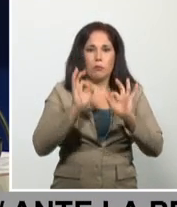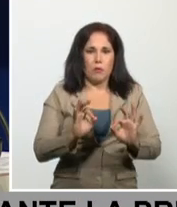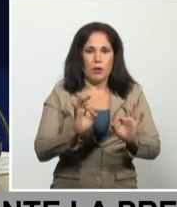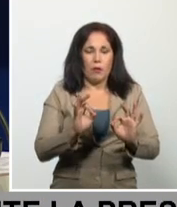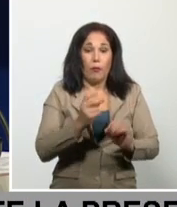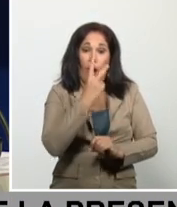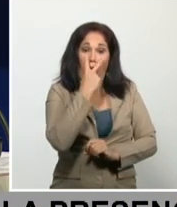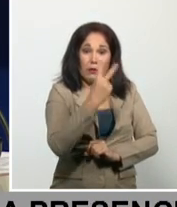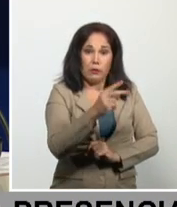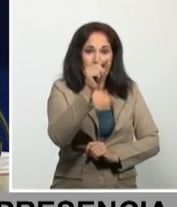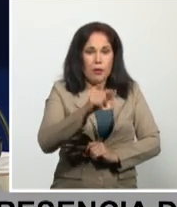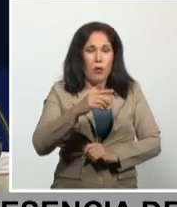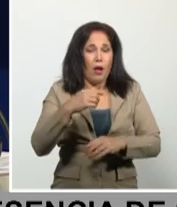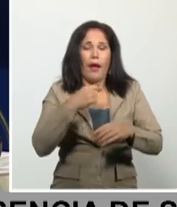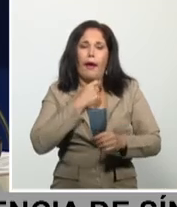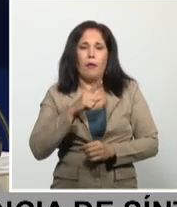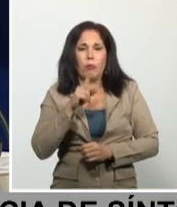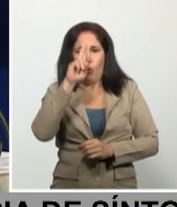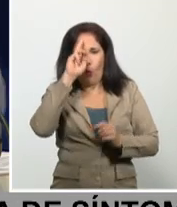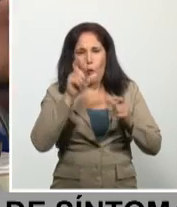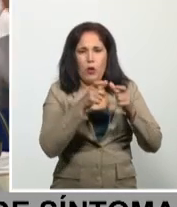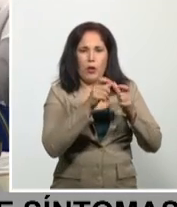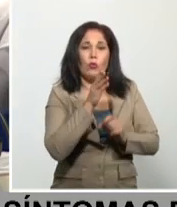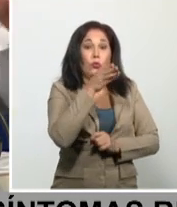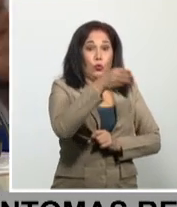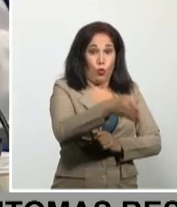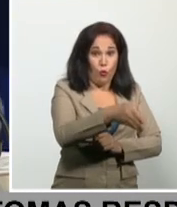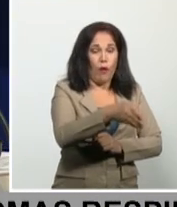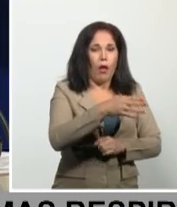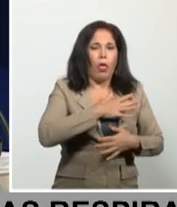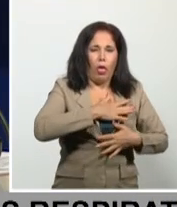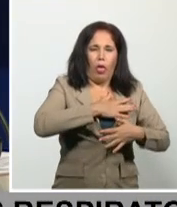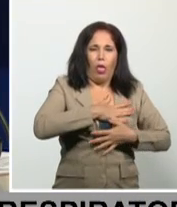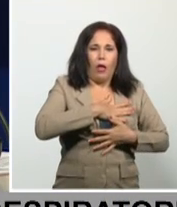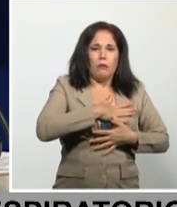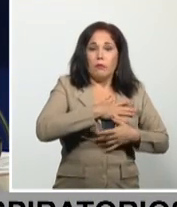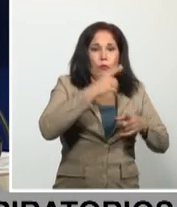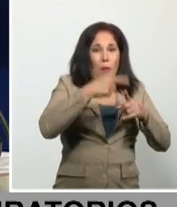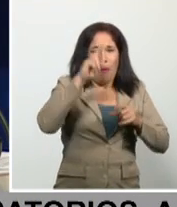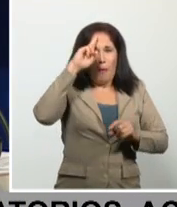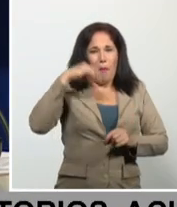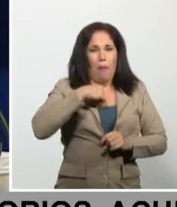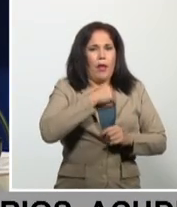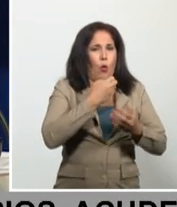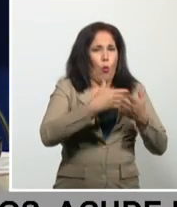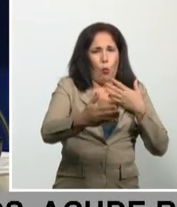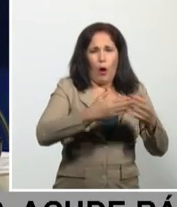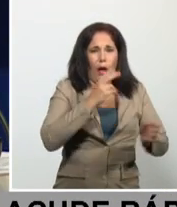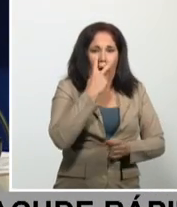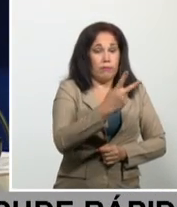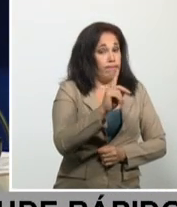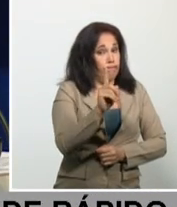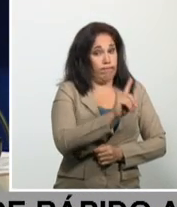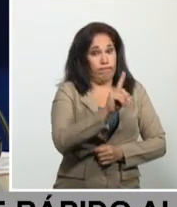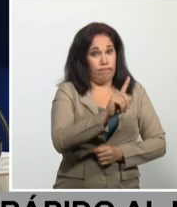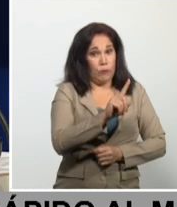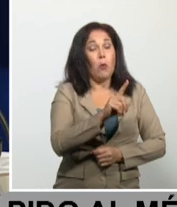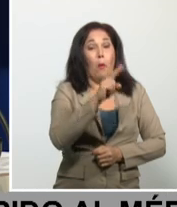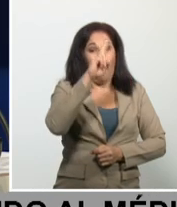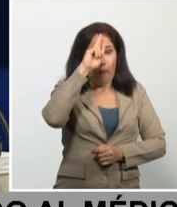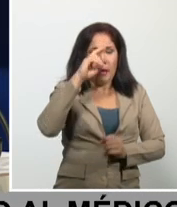atención de los cuadros respiratorios, en esos que no estén en el grupo de población, y se protegen